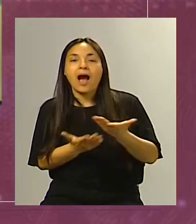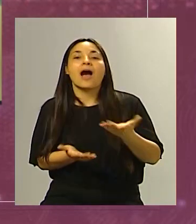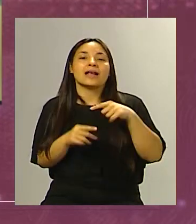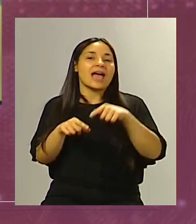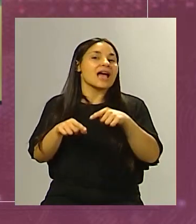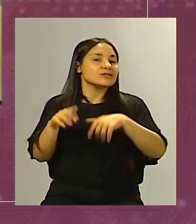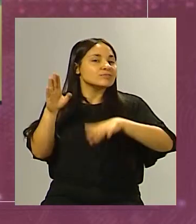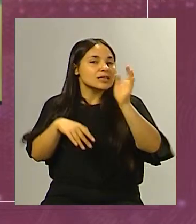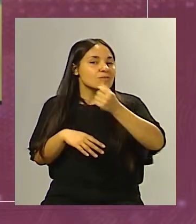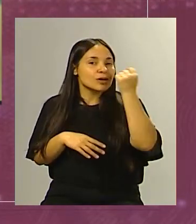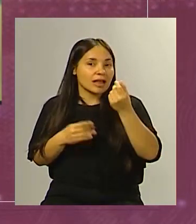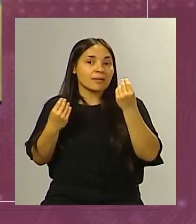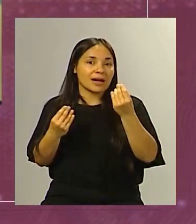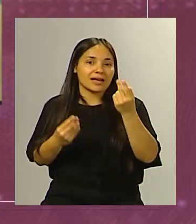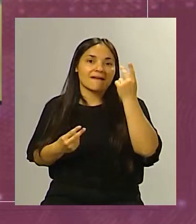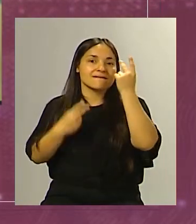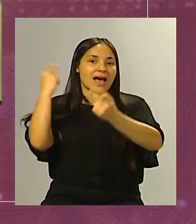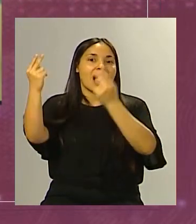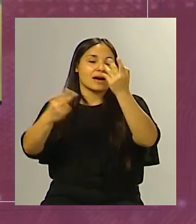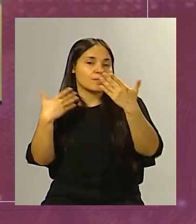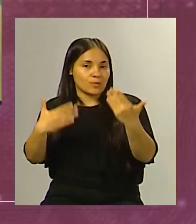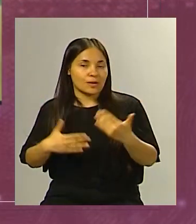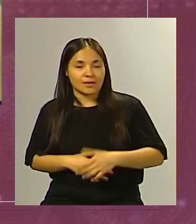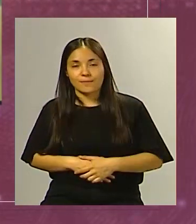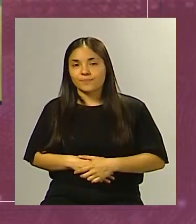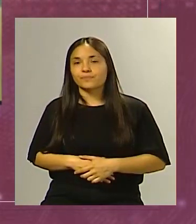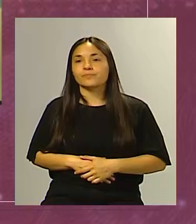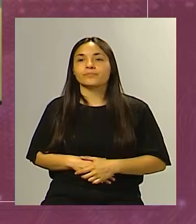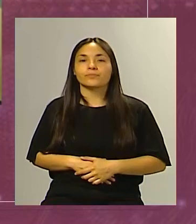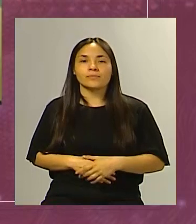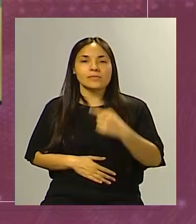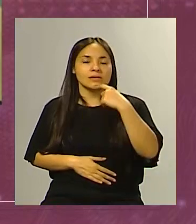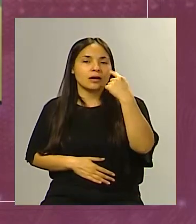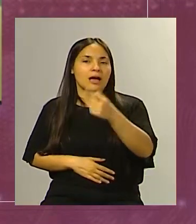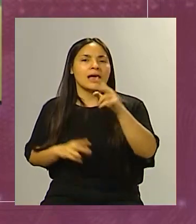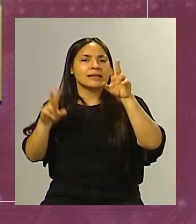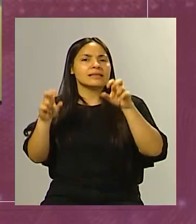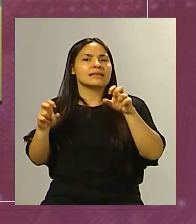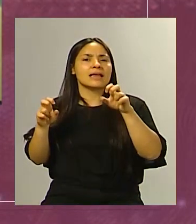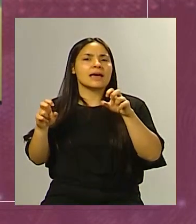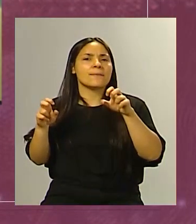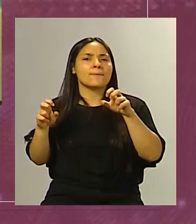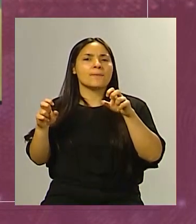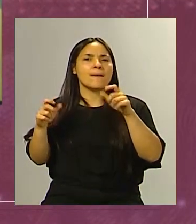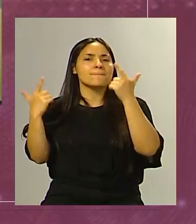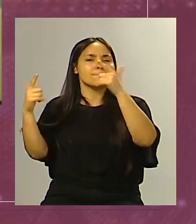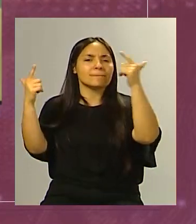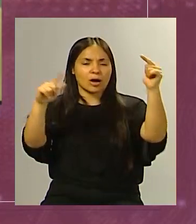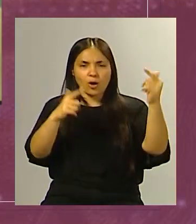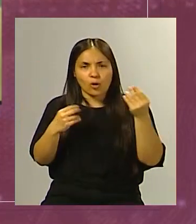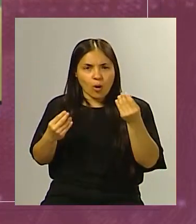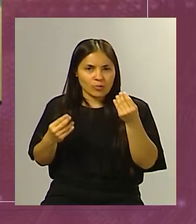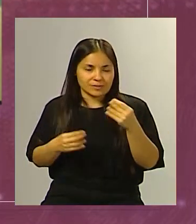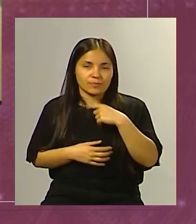poder hacer que viajen la mayor cantidad de compañeros. Ismael, ¿cómo es el tema de las excursiones? Porque uno entiende que, bueno, si te vas